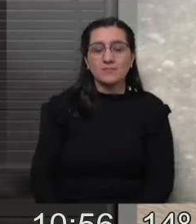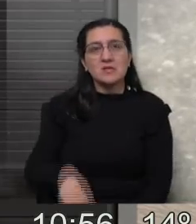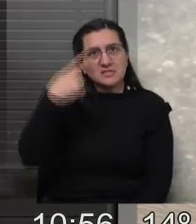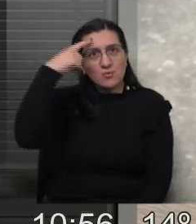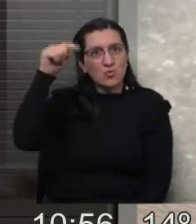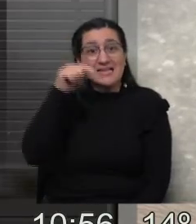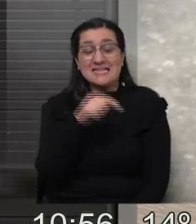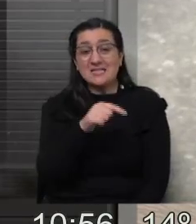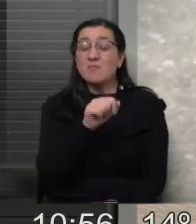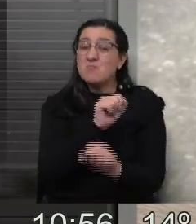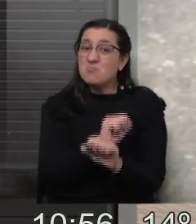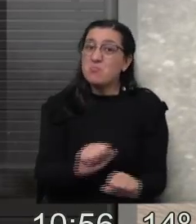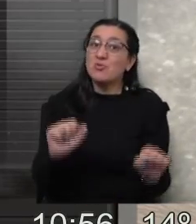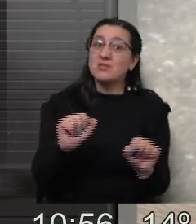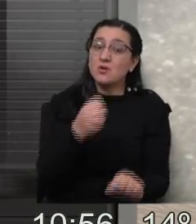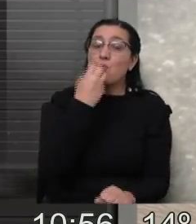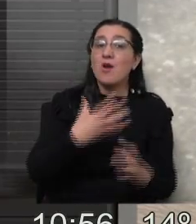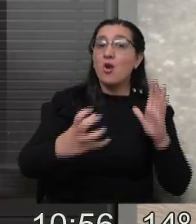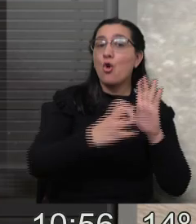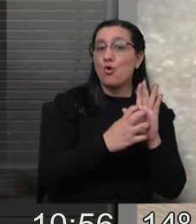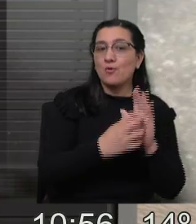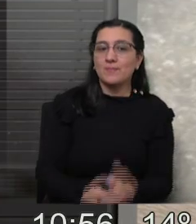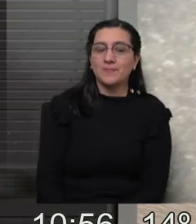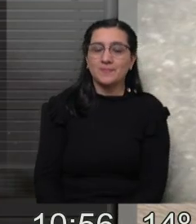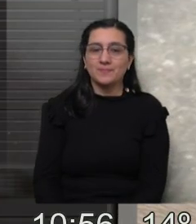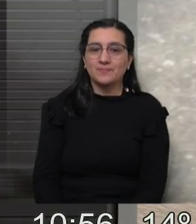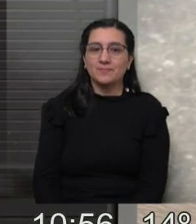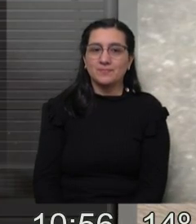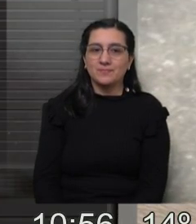este podría ser un buen logotipo.